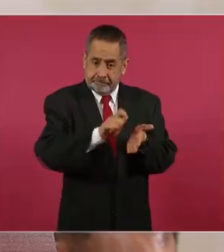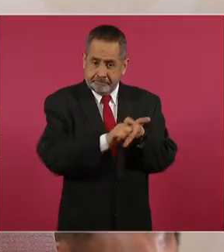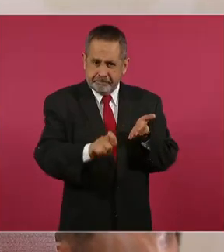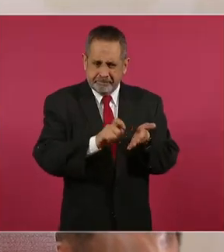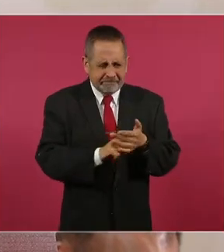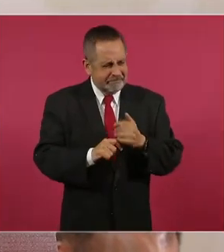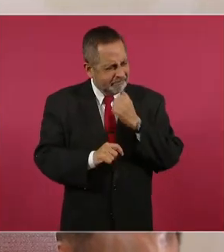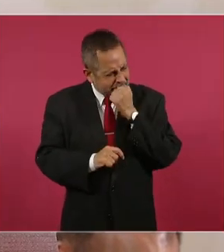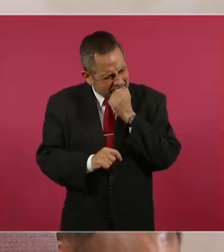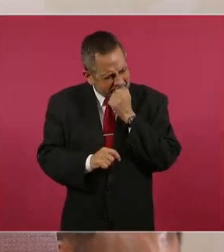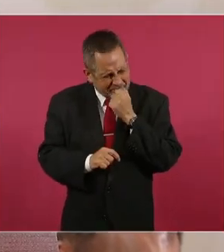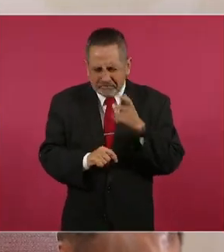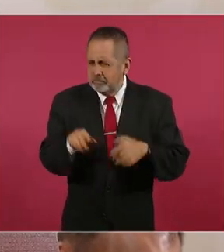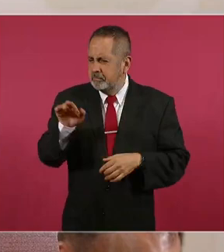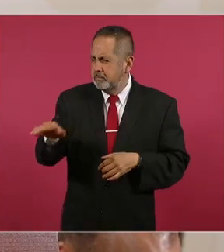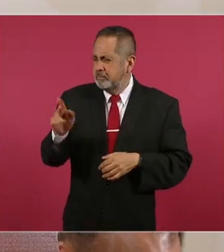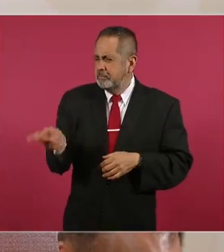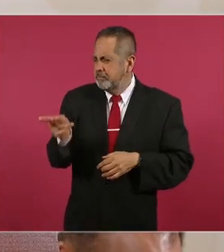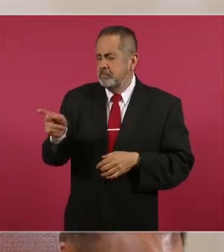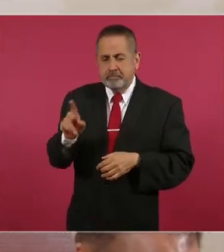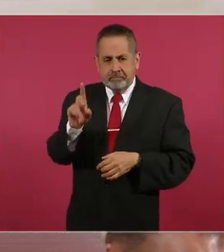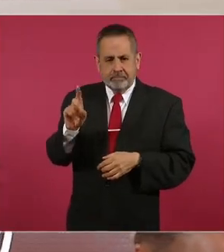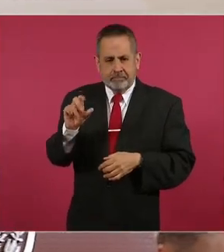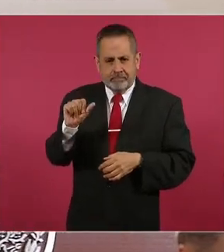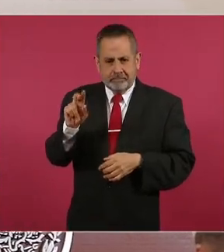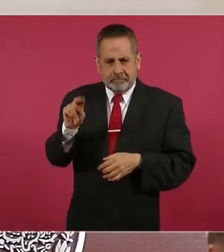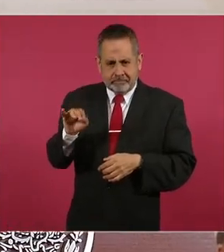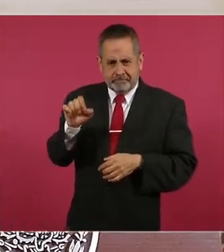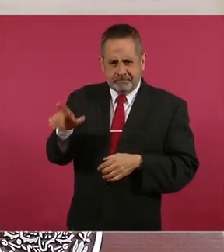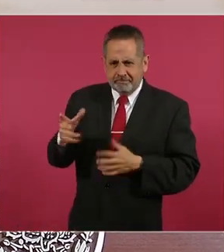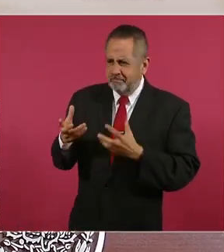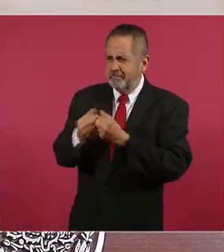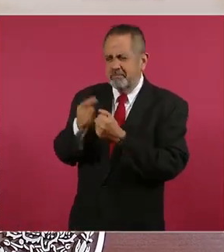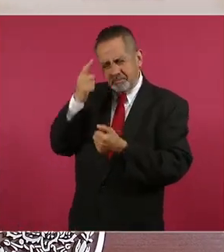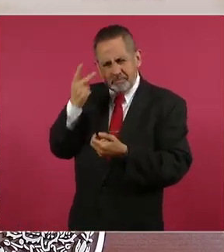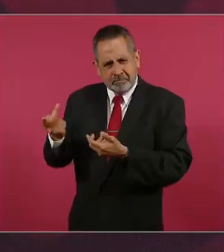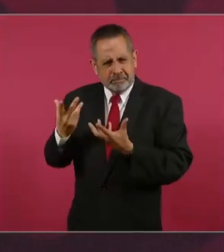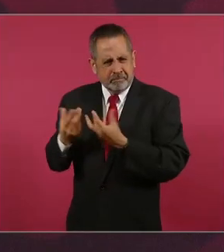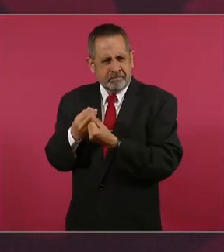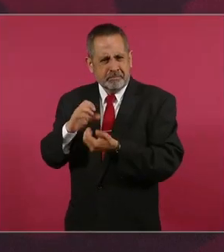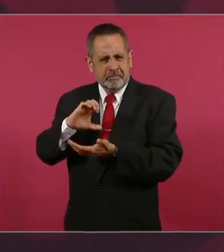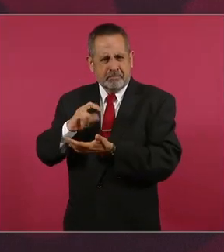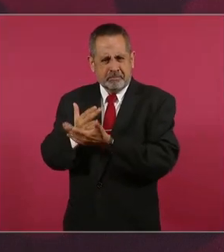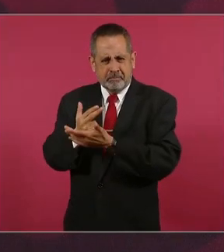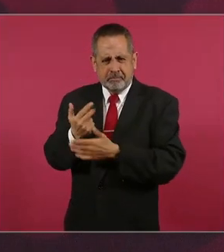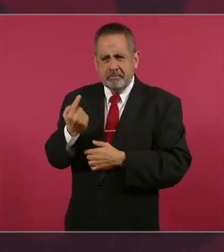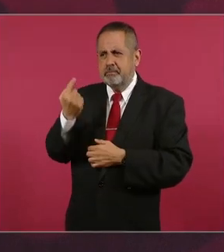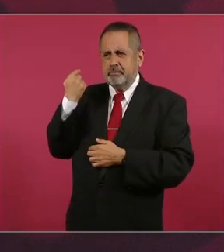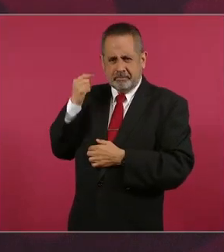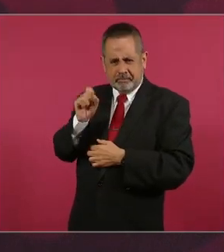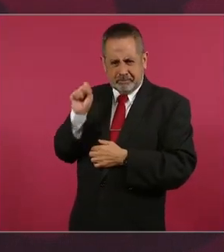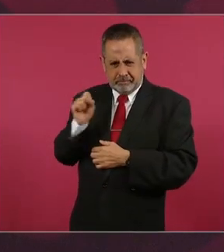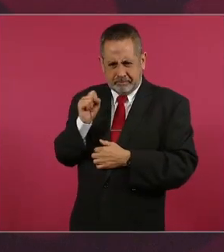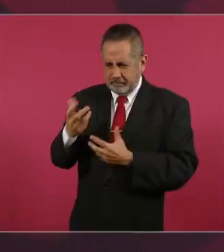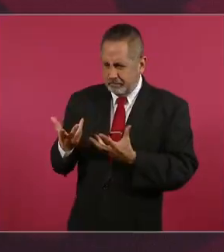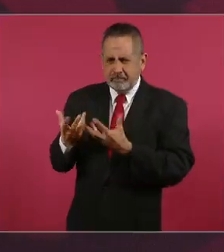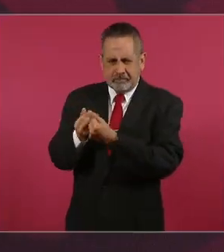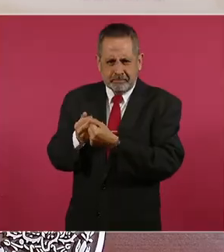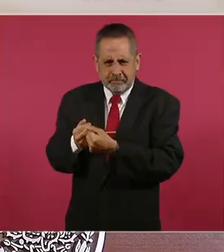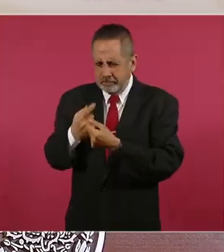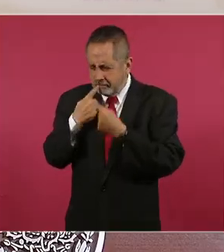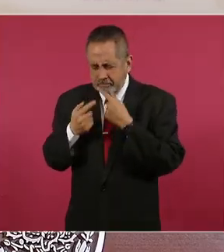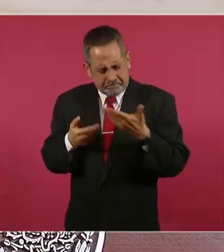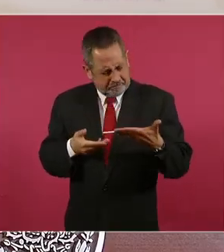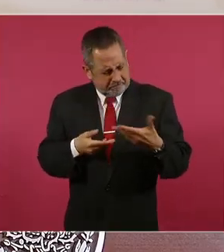Porque le dije a Daniel, estábamos en Chetumal el sábado, cuando salió